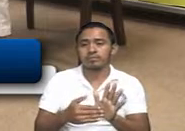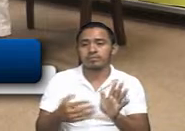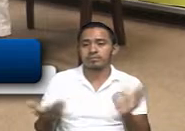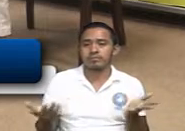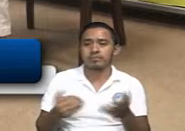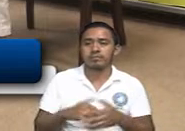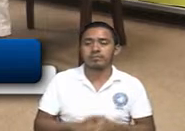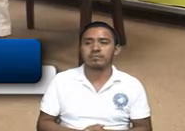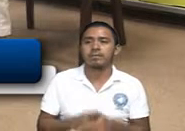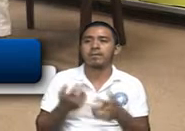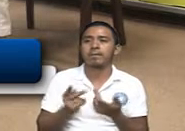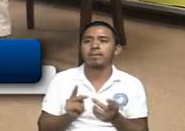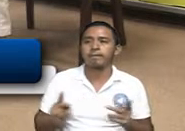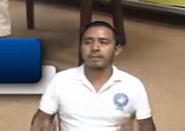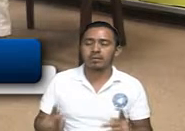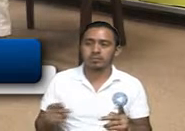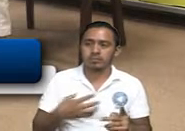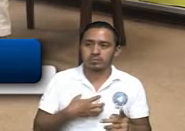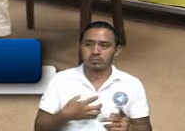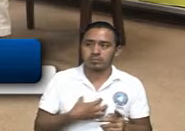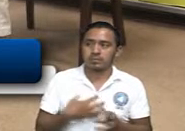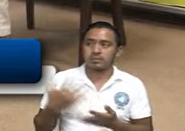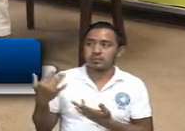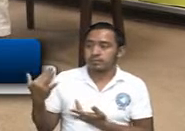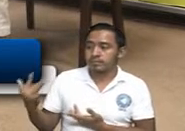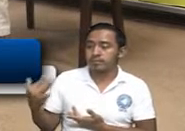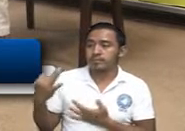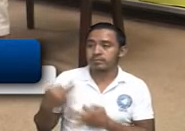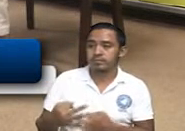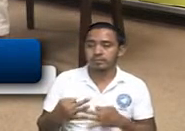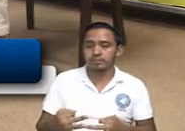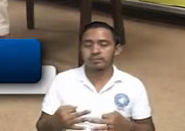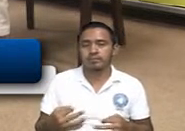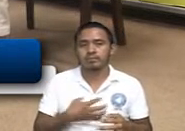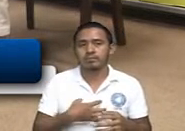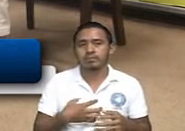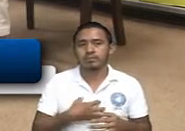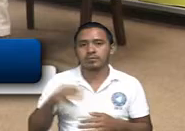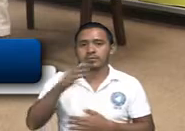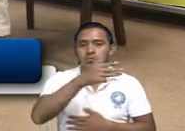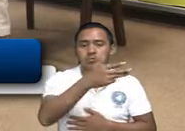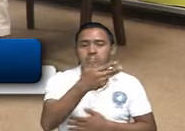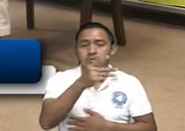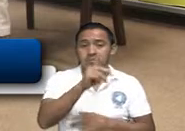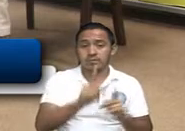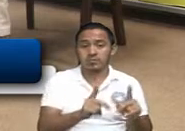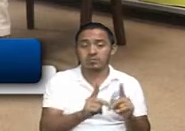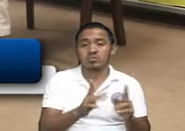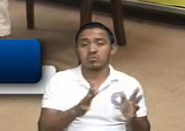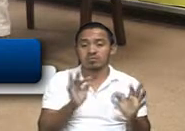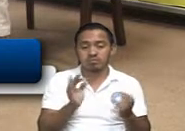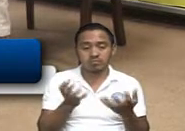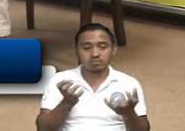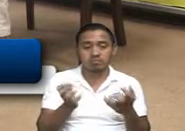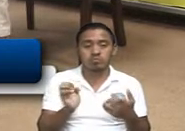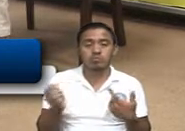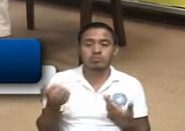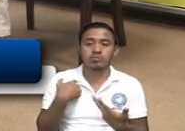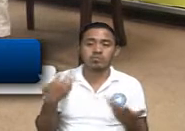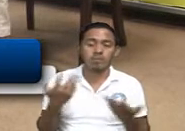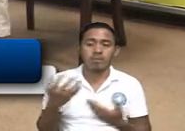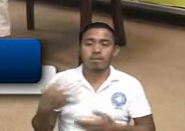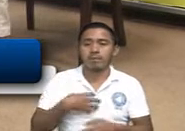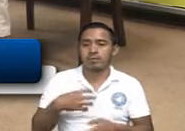identificadas, pero la esperanza está que en muchas ocasiones, en la mayoría, 9 de cada 10 en algunas estadísticas pueden dar señales